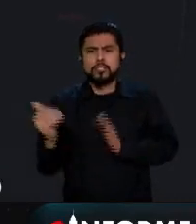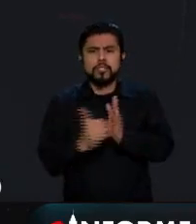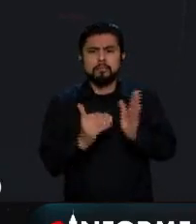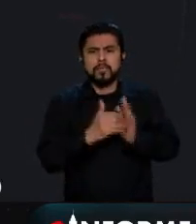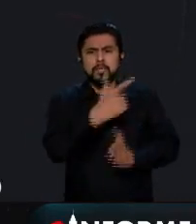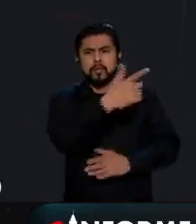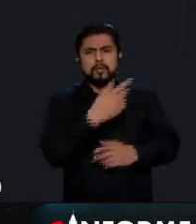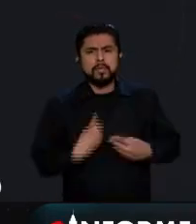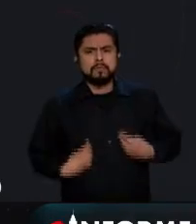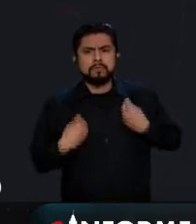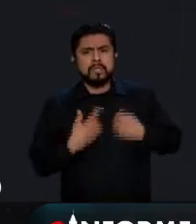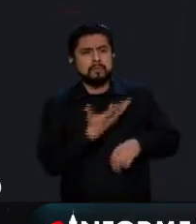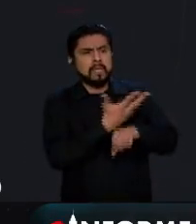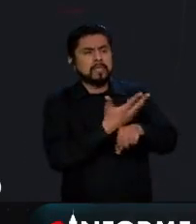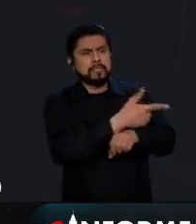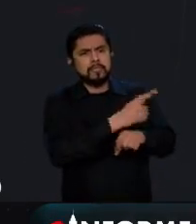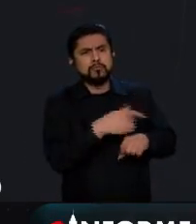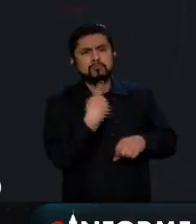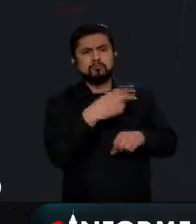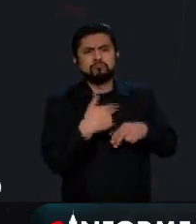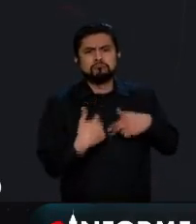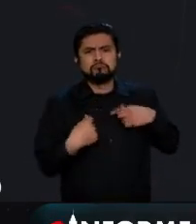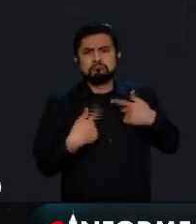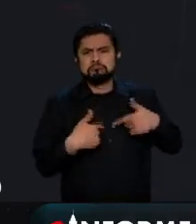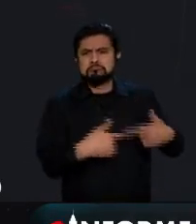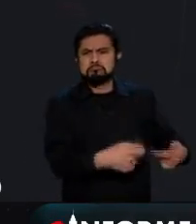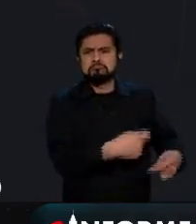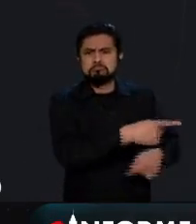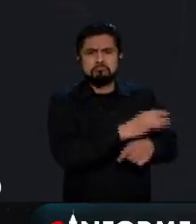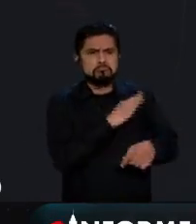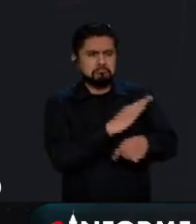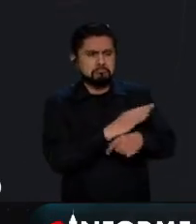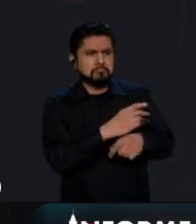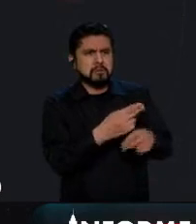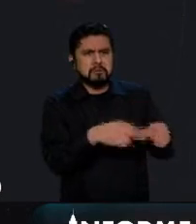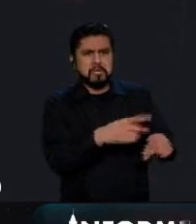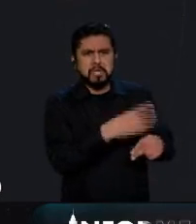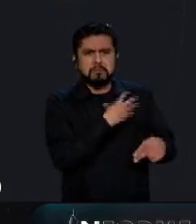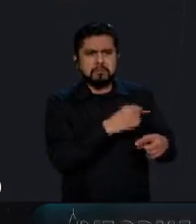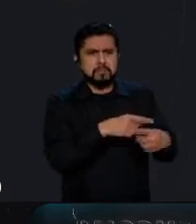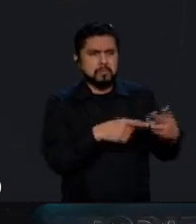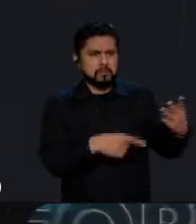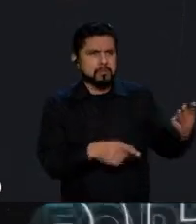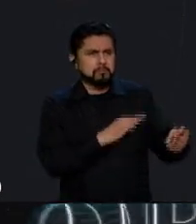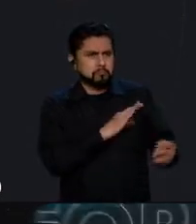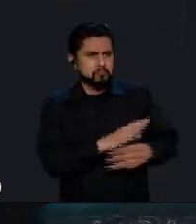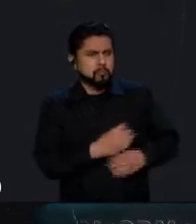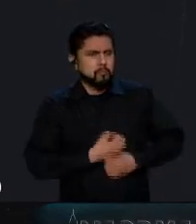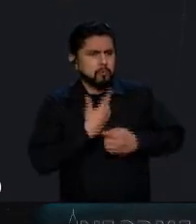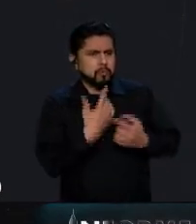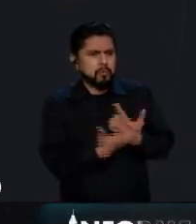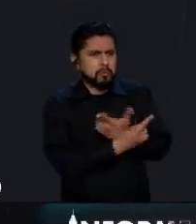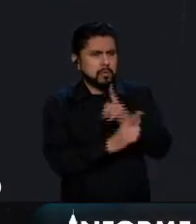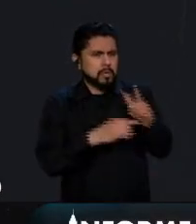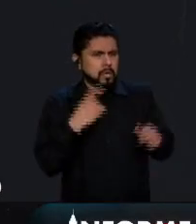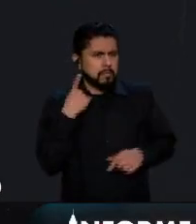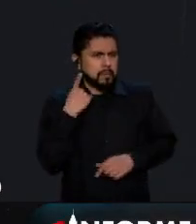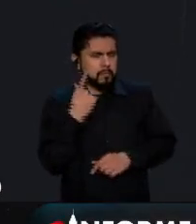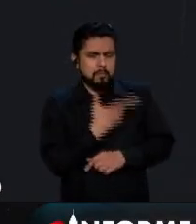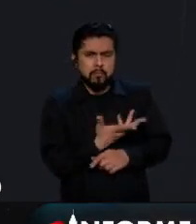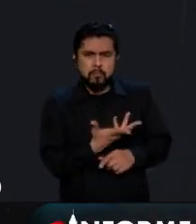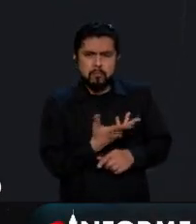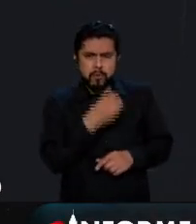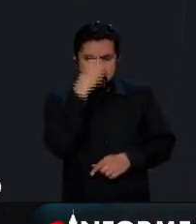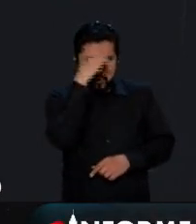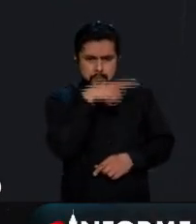radican en Estados Unidos, más sus hijos, sus nietos y los que sigan. Entonces, aquí hay un punto que hoy lo dijo el presidente y yo quiero ser